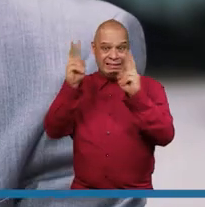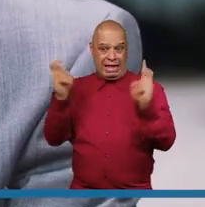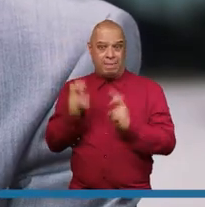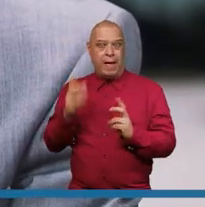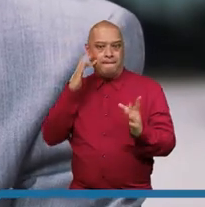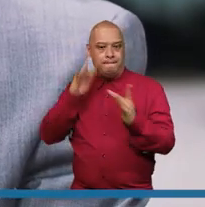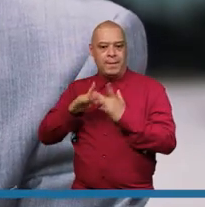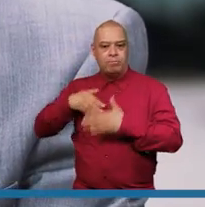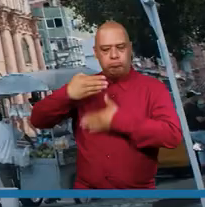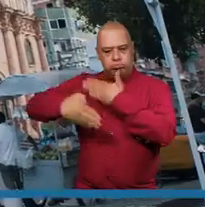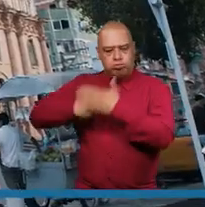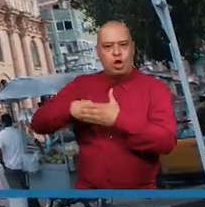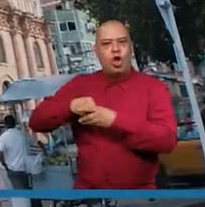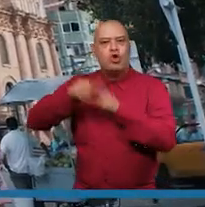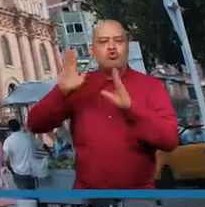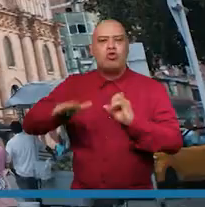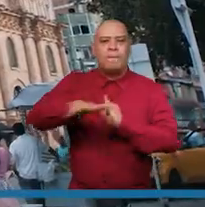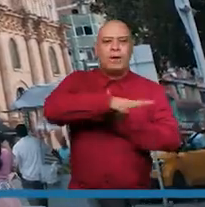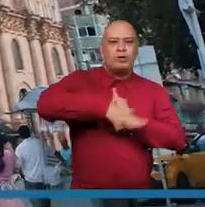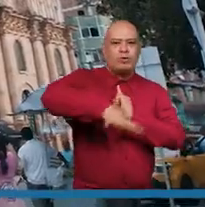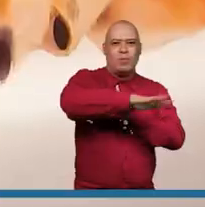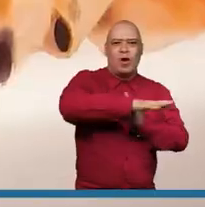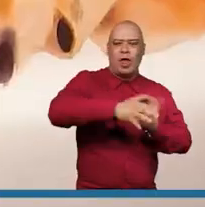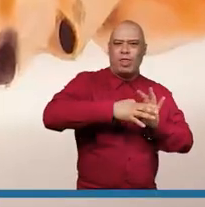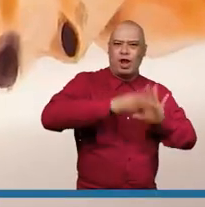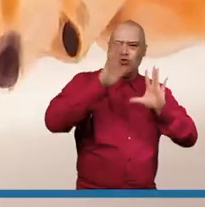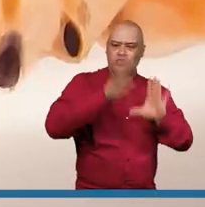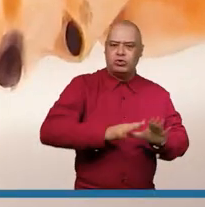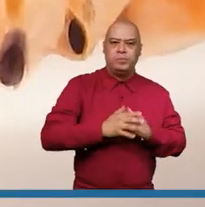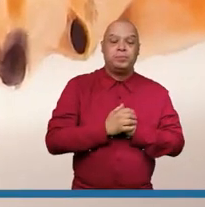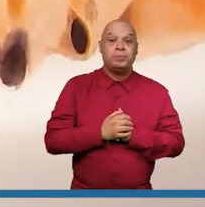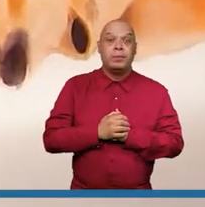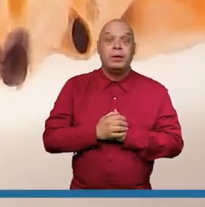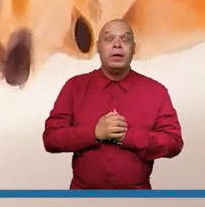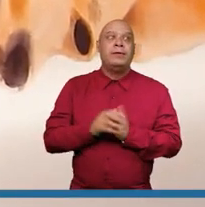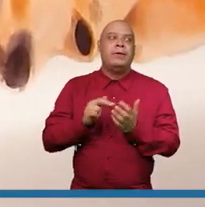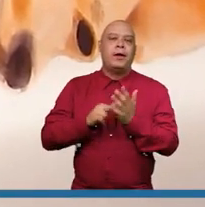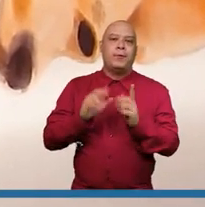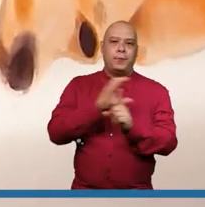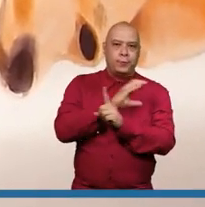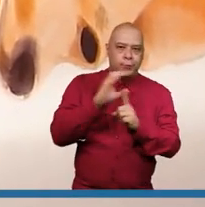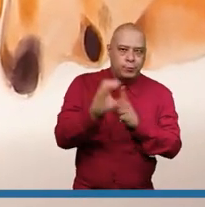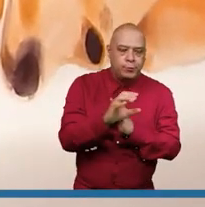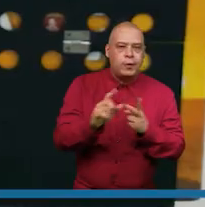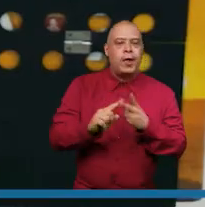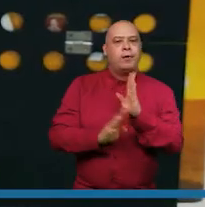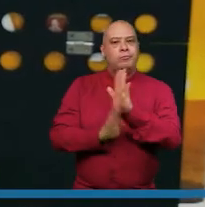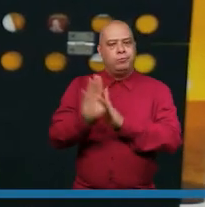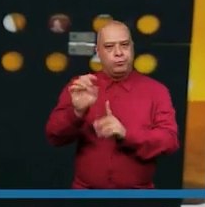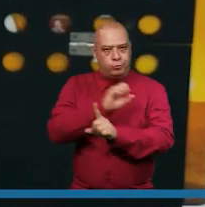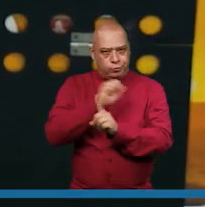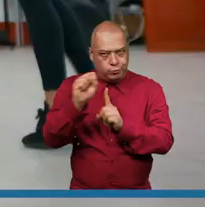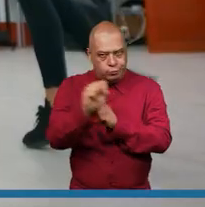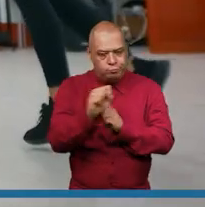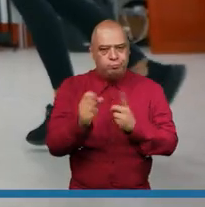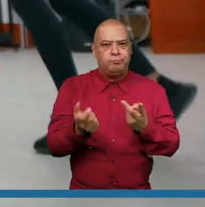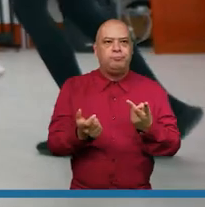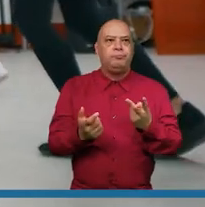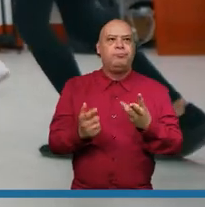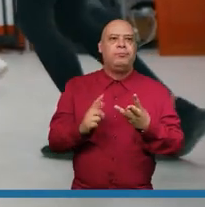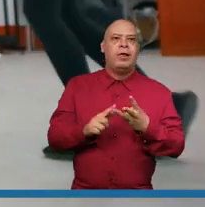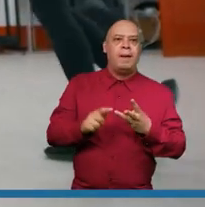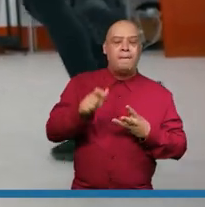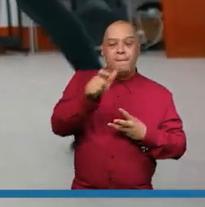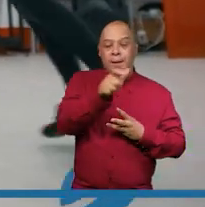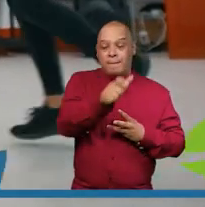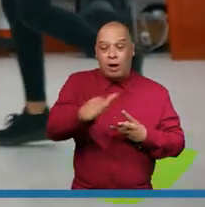a lo metropolitano. Pero al final la gestión metropolitana tiene que ver con la cultura, tiene que ver con el desarrollo social, tiene que ver con